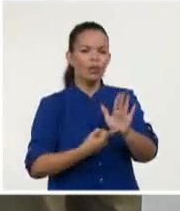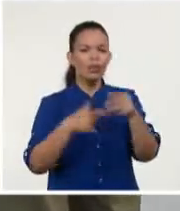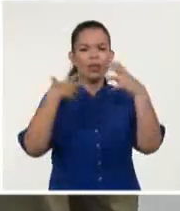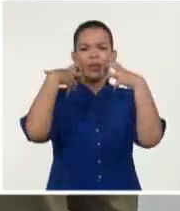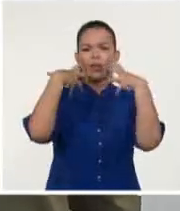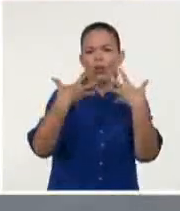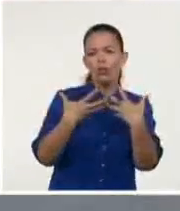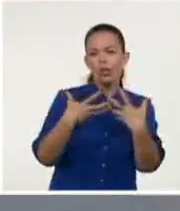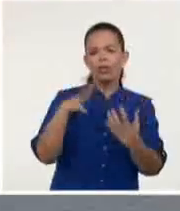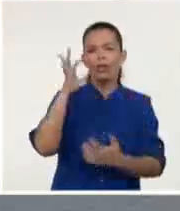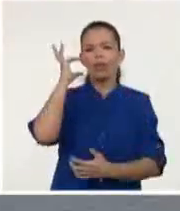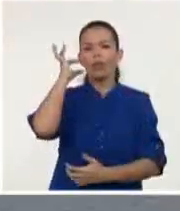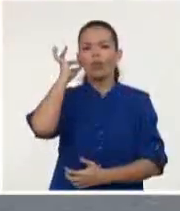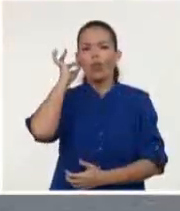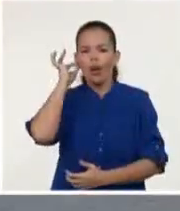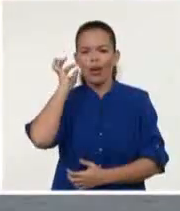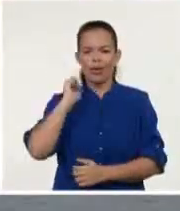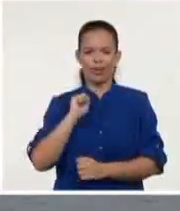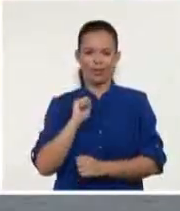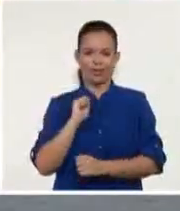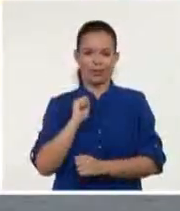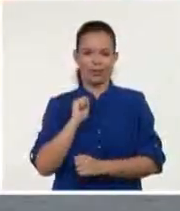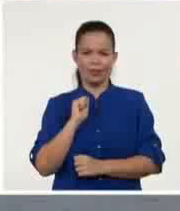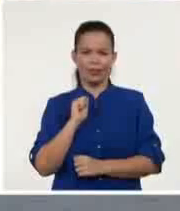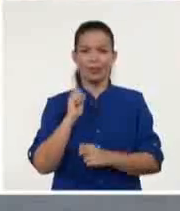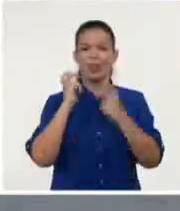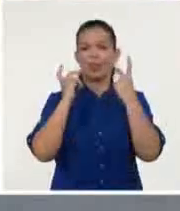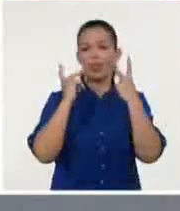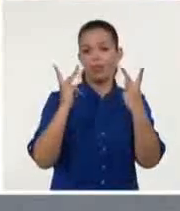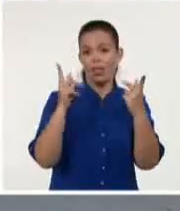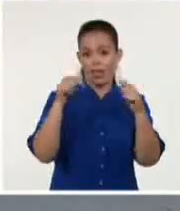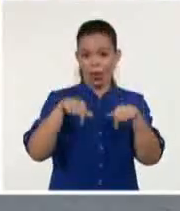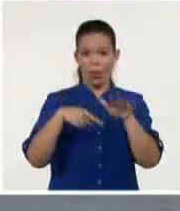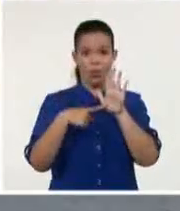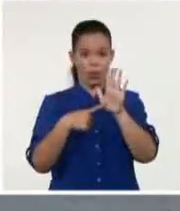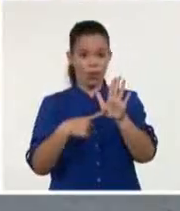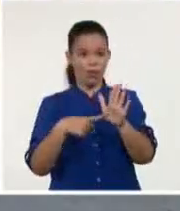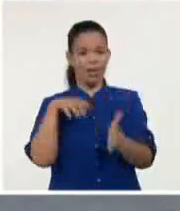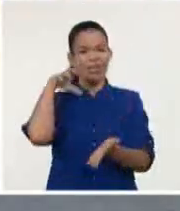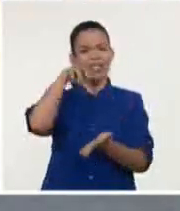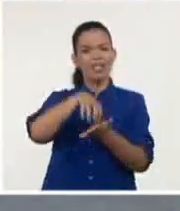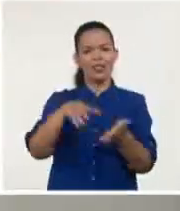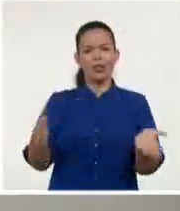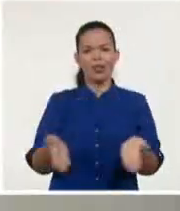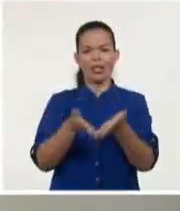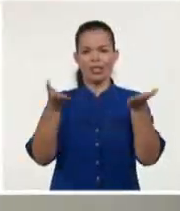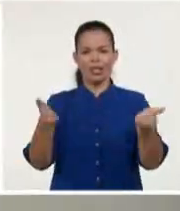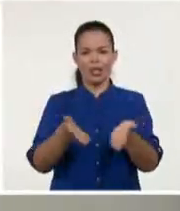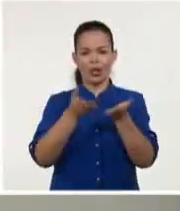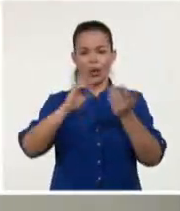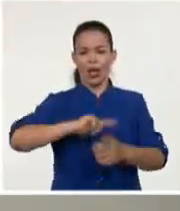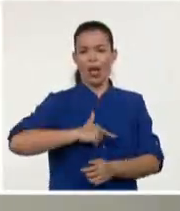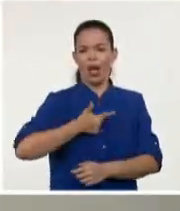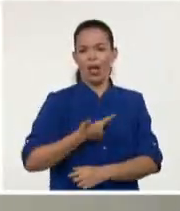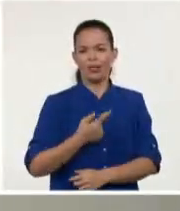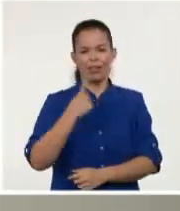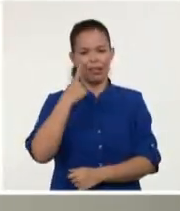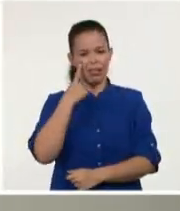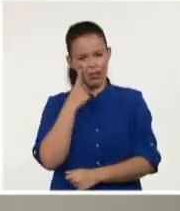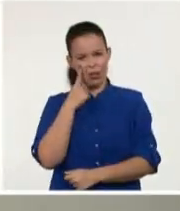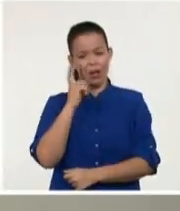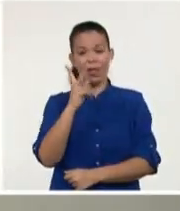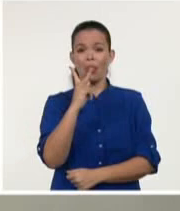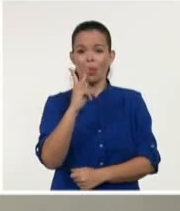femenino. Womancraft y Vida, actualmente en exhibición en el Centro de Desarrollo de las Artes Visuales. Dos propuestas